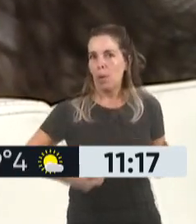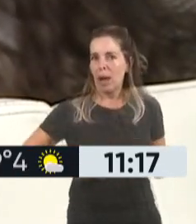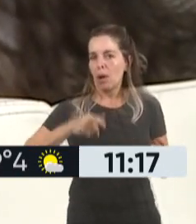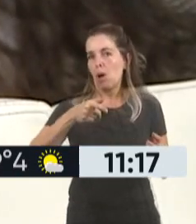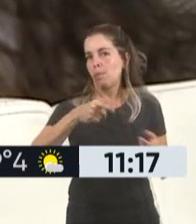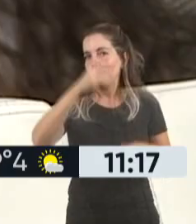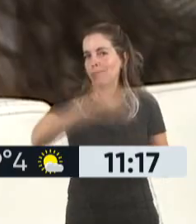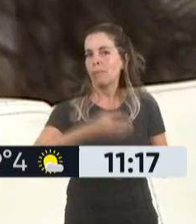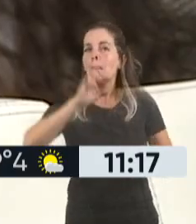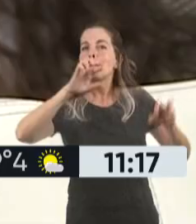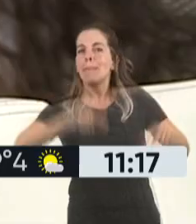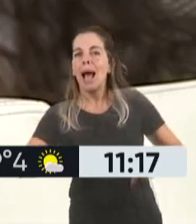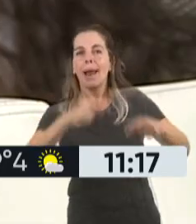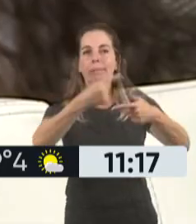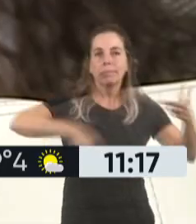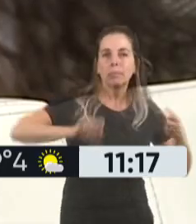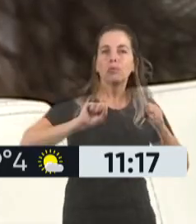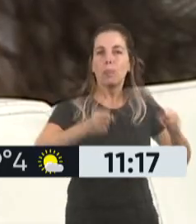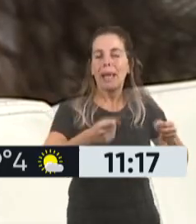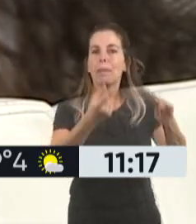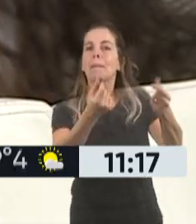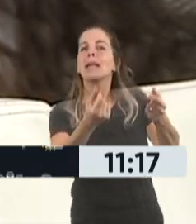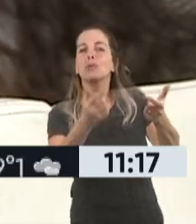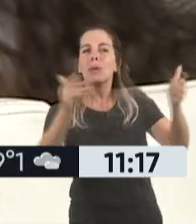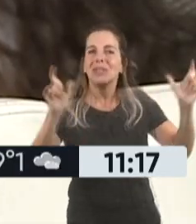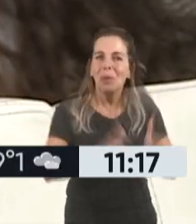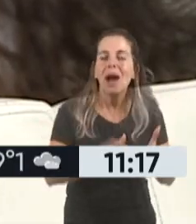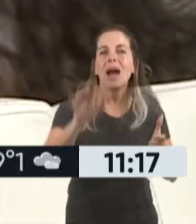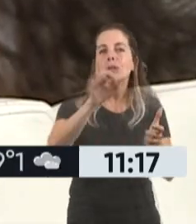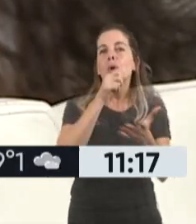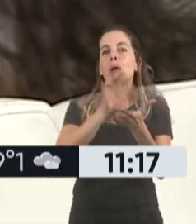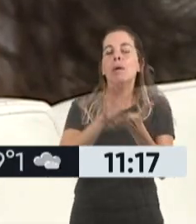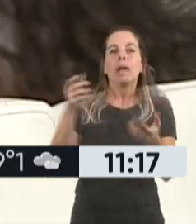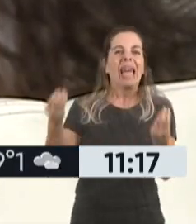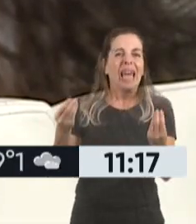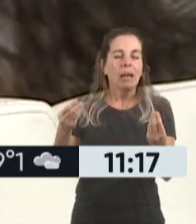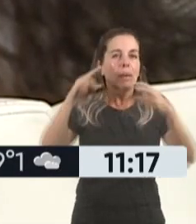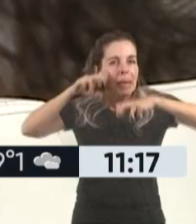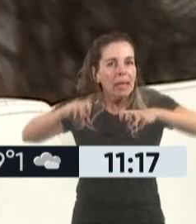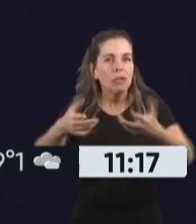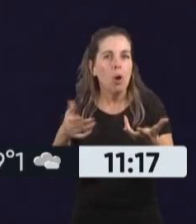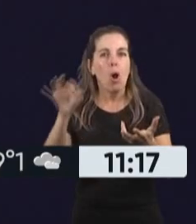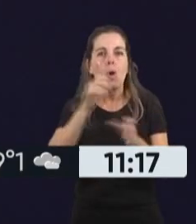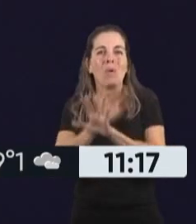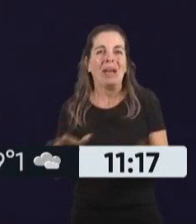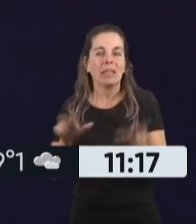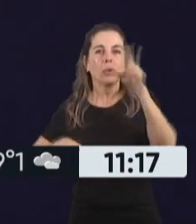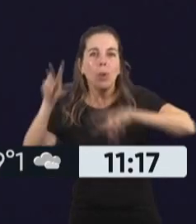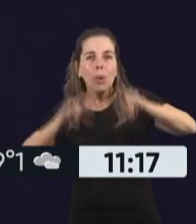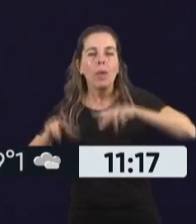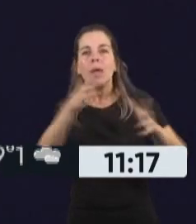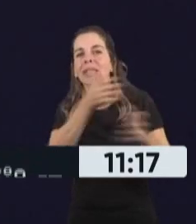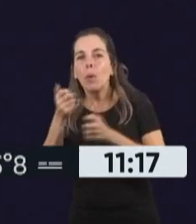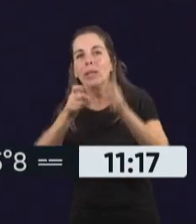destinados específicamente a la búsqueda y al combate de las redes de trata. ¿Cómo se reemplazaría en todo caso? Bueno, en todo caso, con lo que te